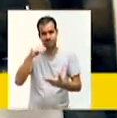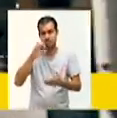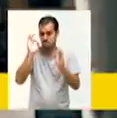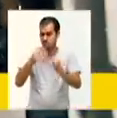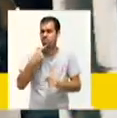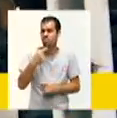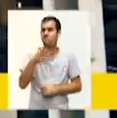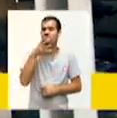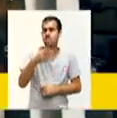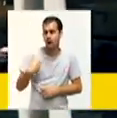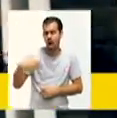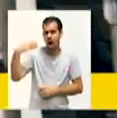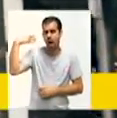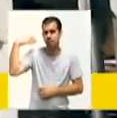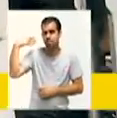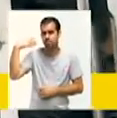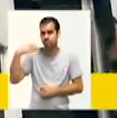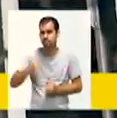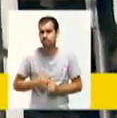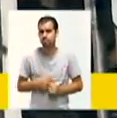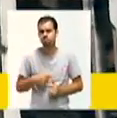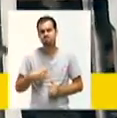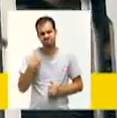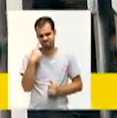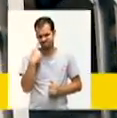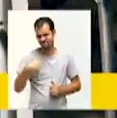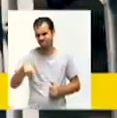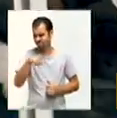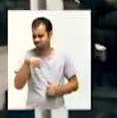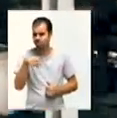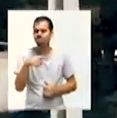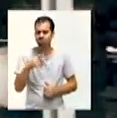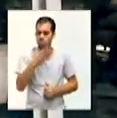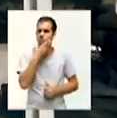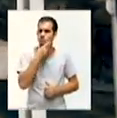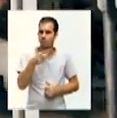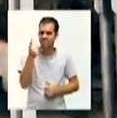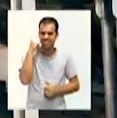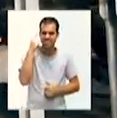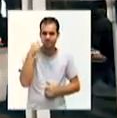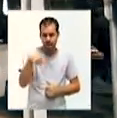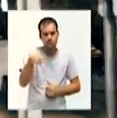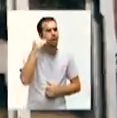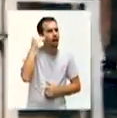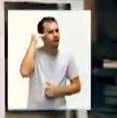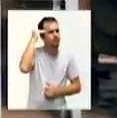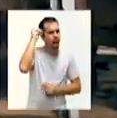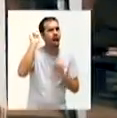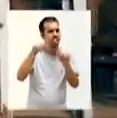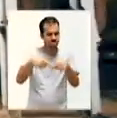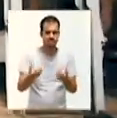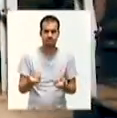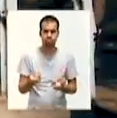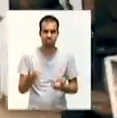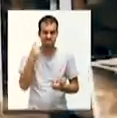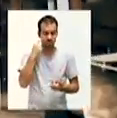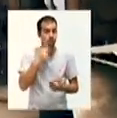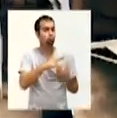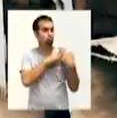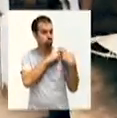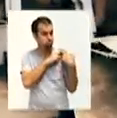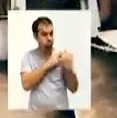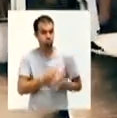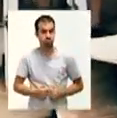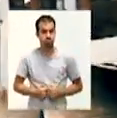las palabras de nuestro comandante en jefe Fidel Castro Ruz, creer en los jóvenes es ver en ellos, además de entusiasmo, capacidad, además de